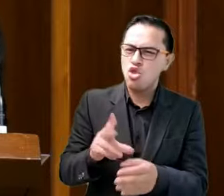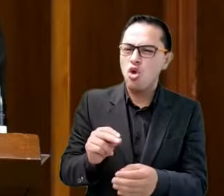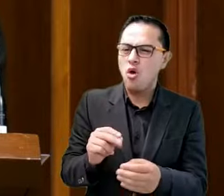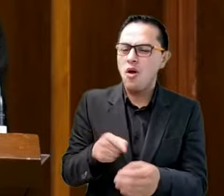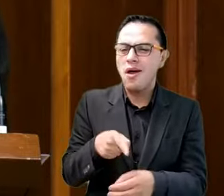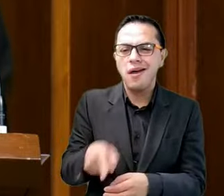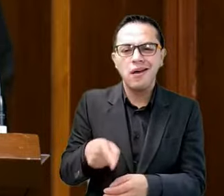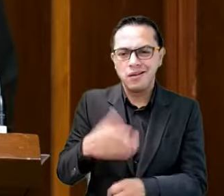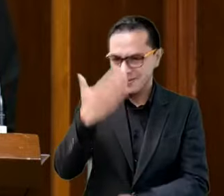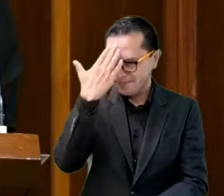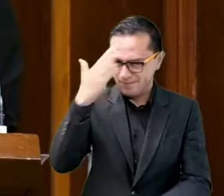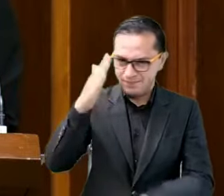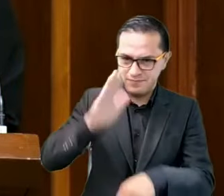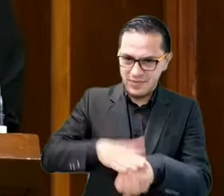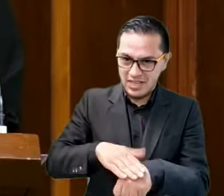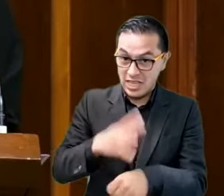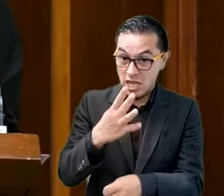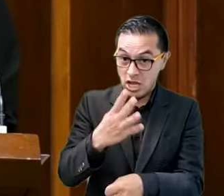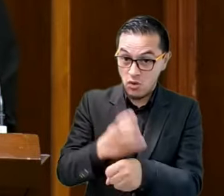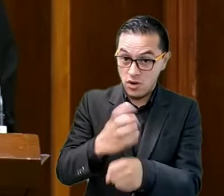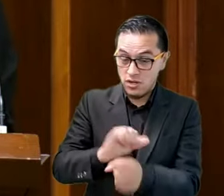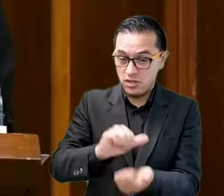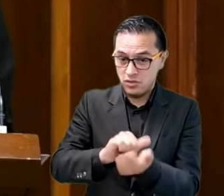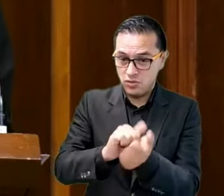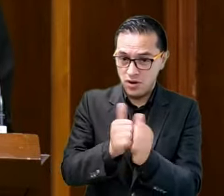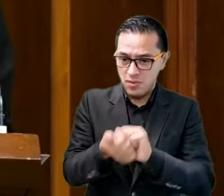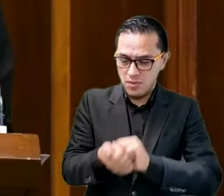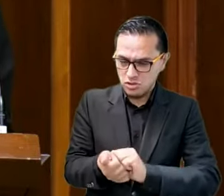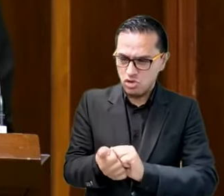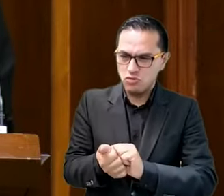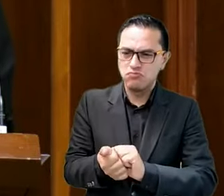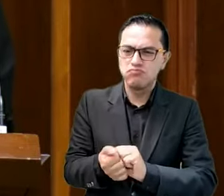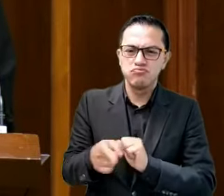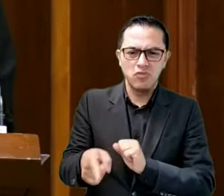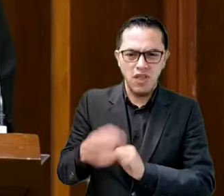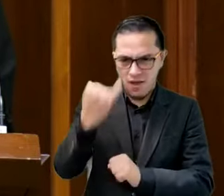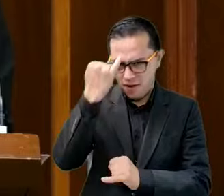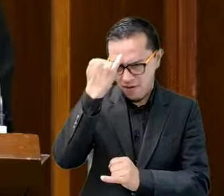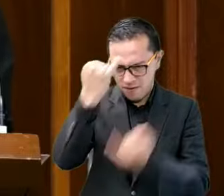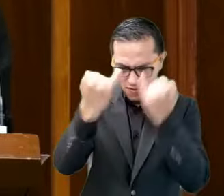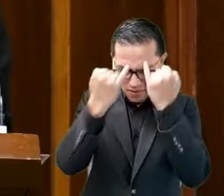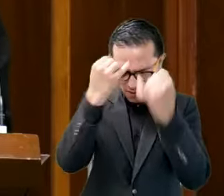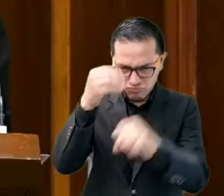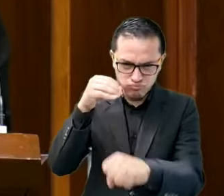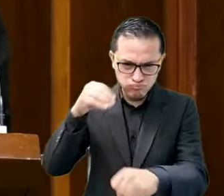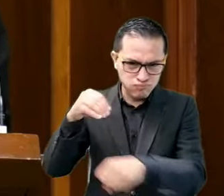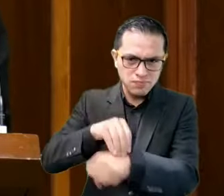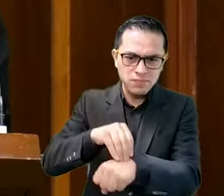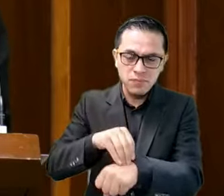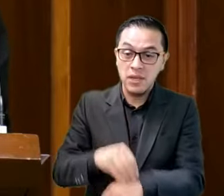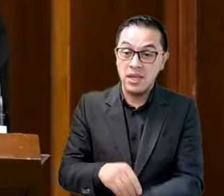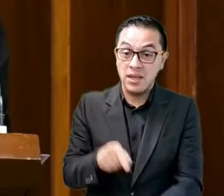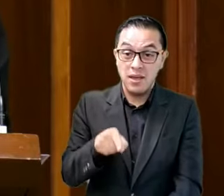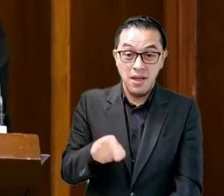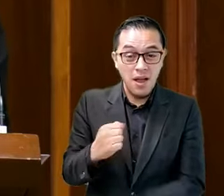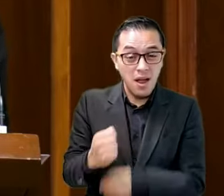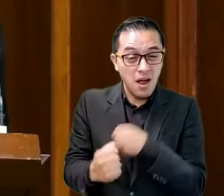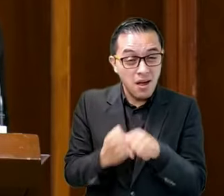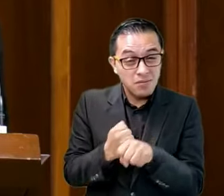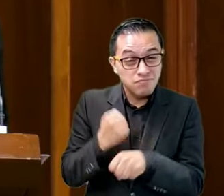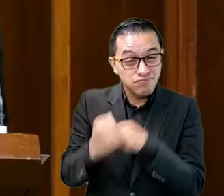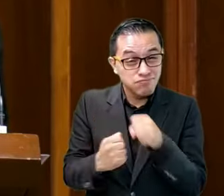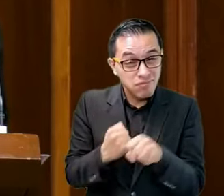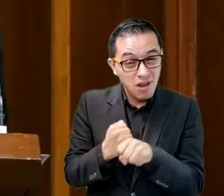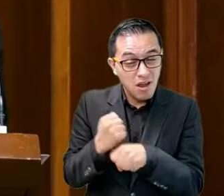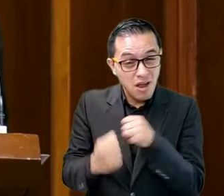transformación la visión de ella defendió durante décadas un México un